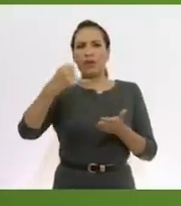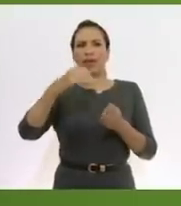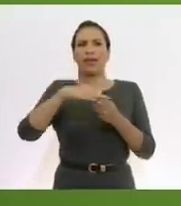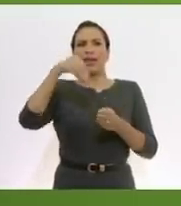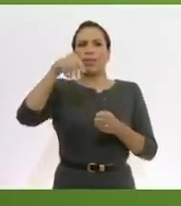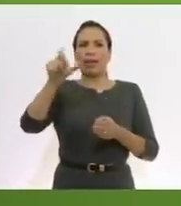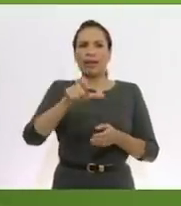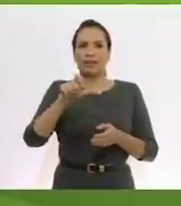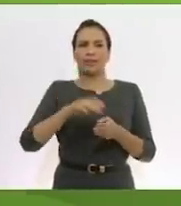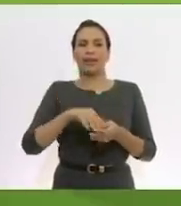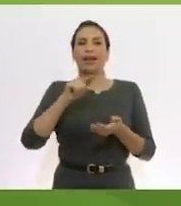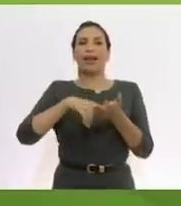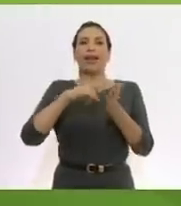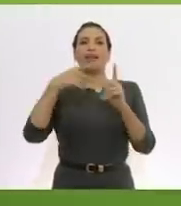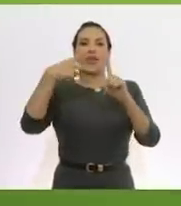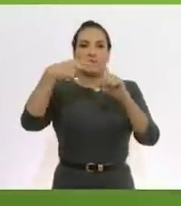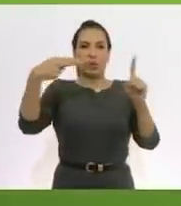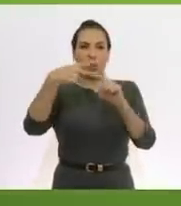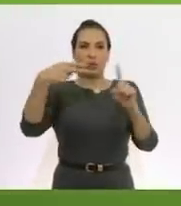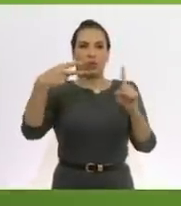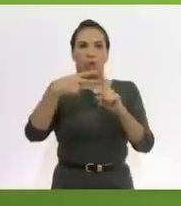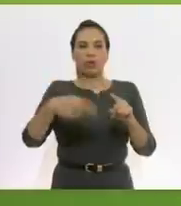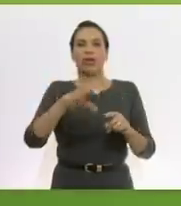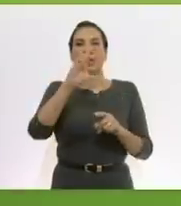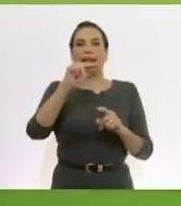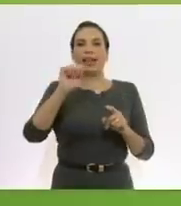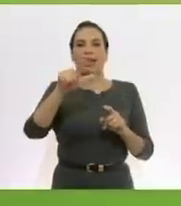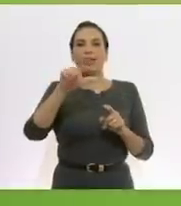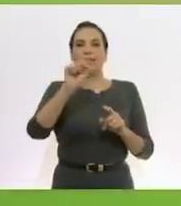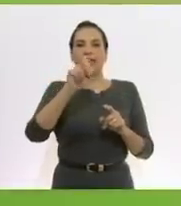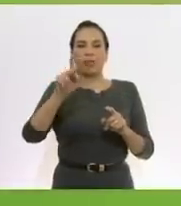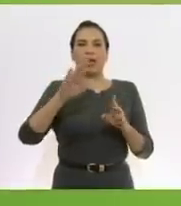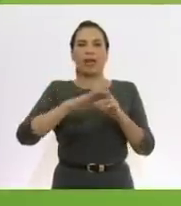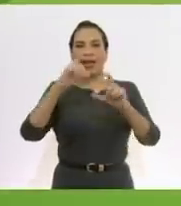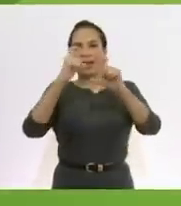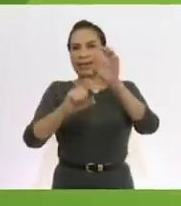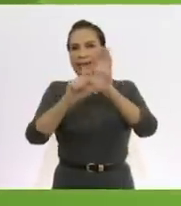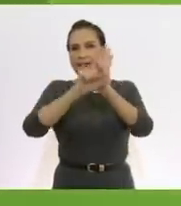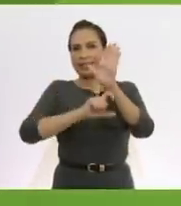@sep-mx, en YouTube Canal CEP, en Instagram